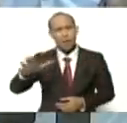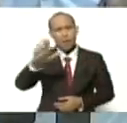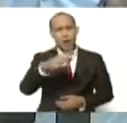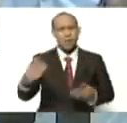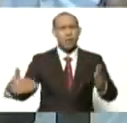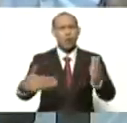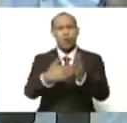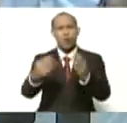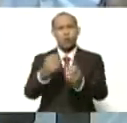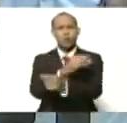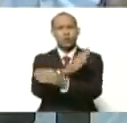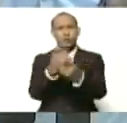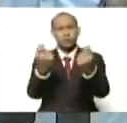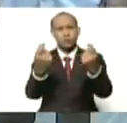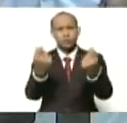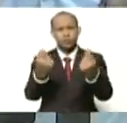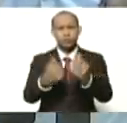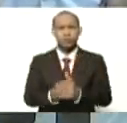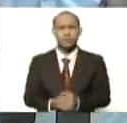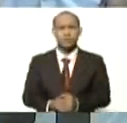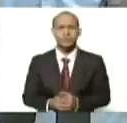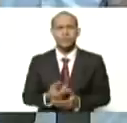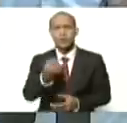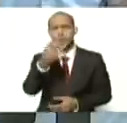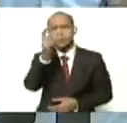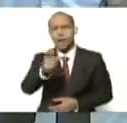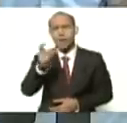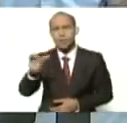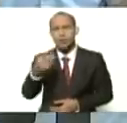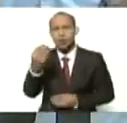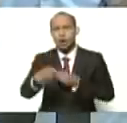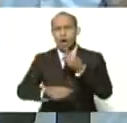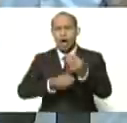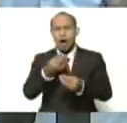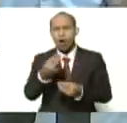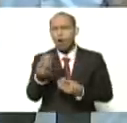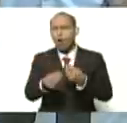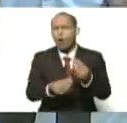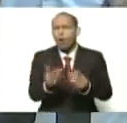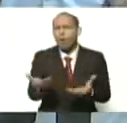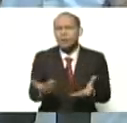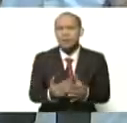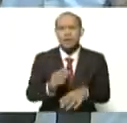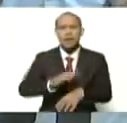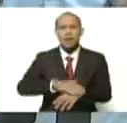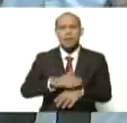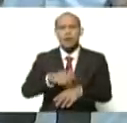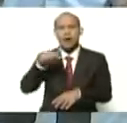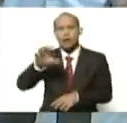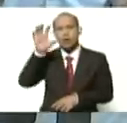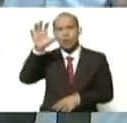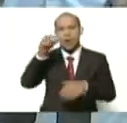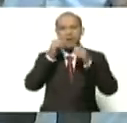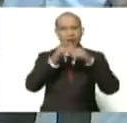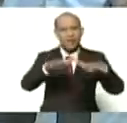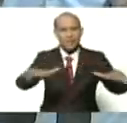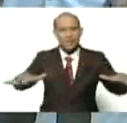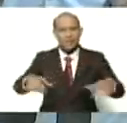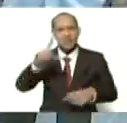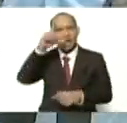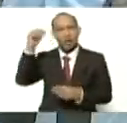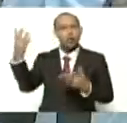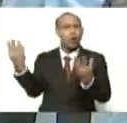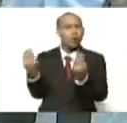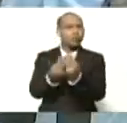contra la persecución financiera y muchos se preguntarán cómo se está haciendo esto bueno porque tuvo una patria bendita pues y como usted lo ha dicho dios siempre